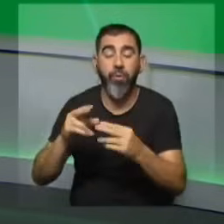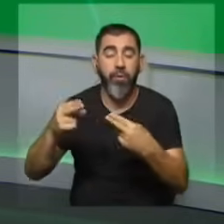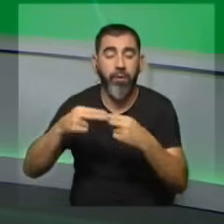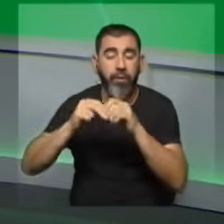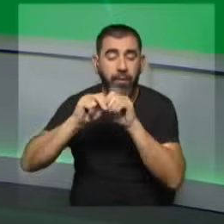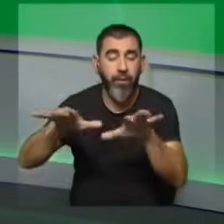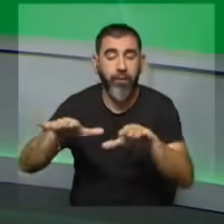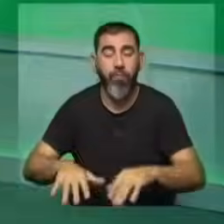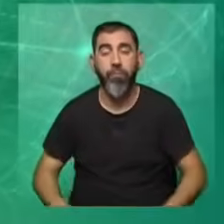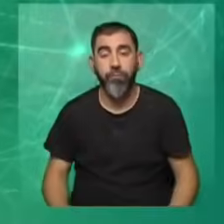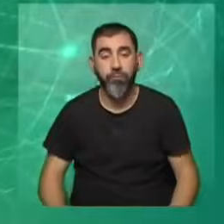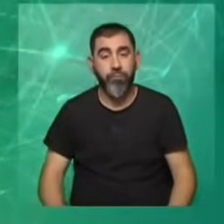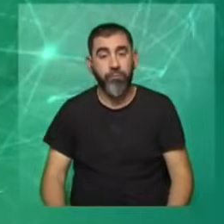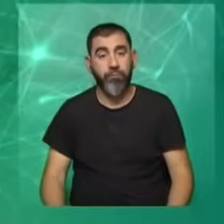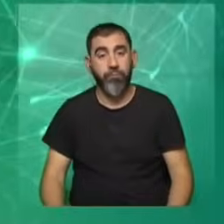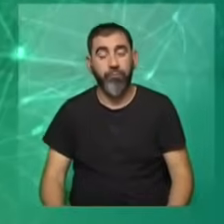sociales